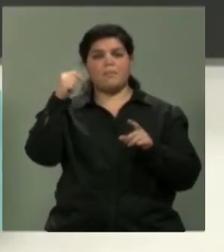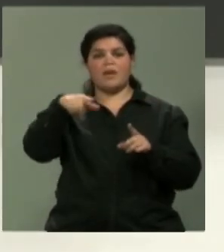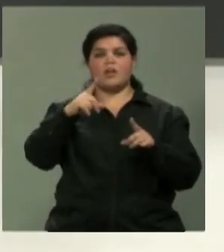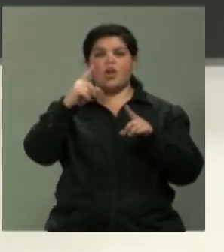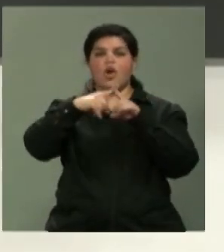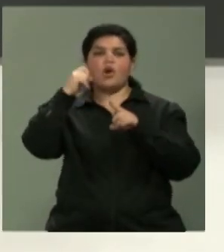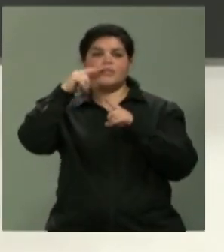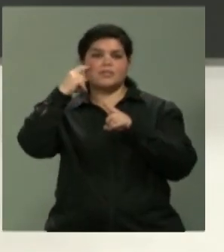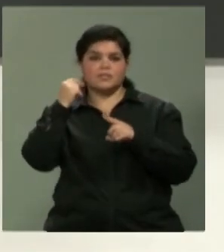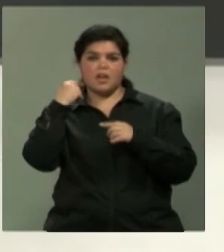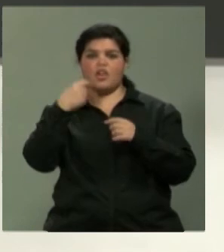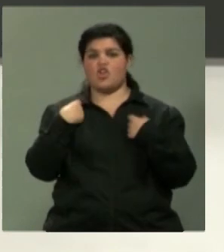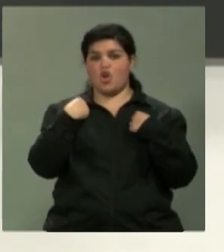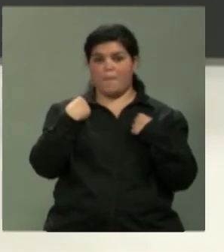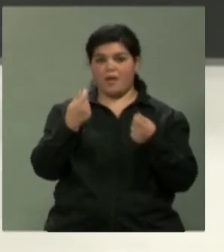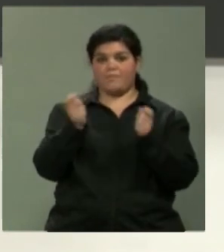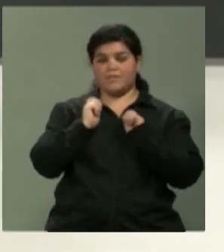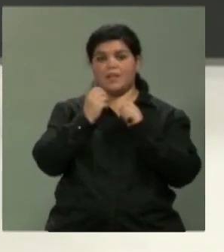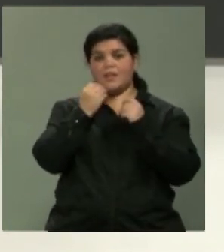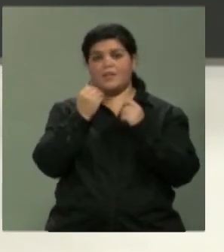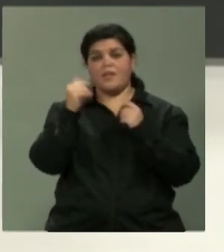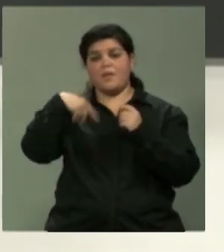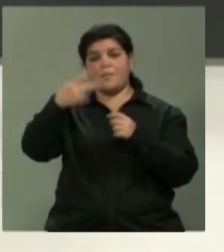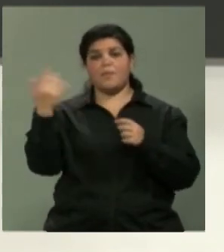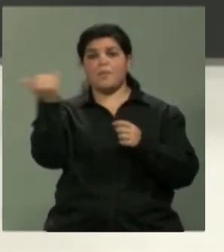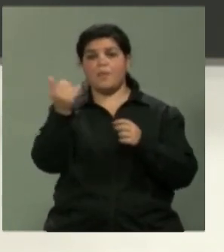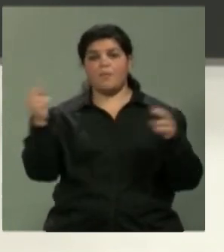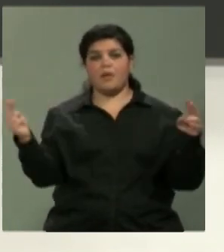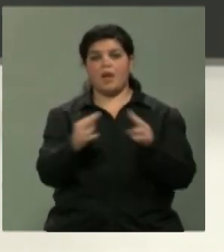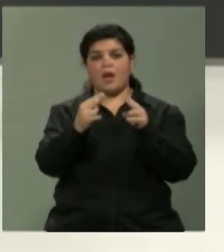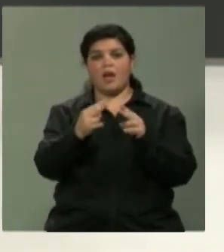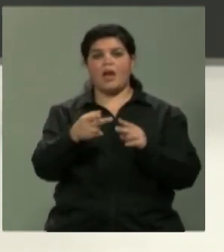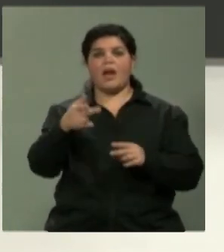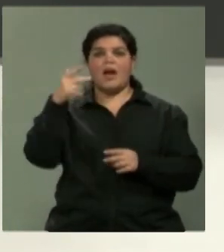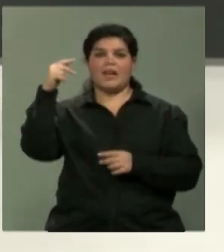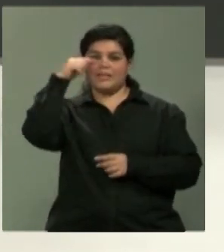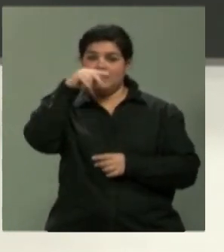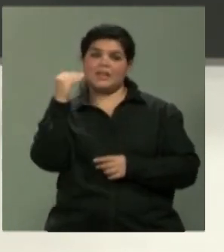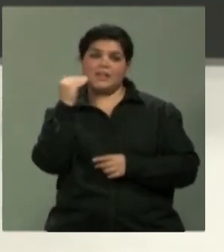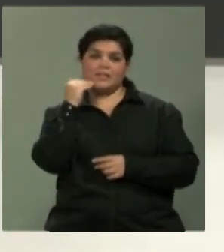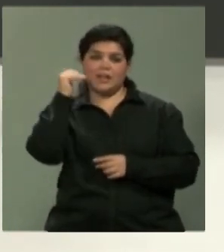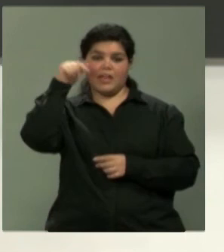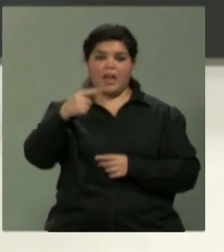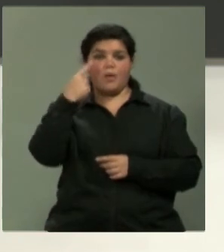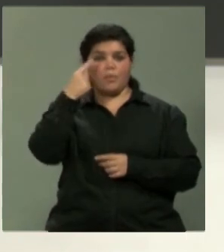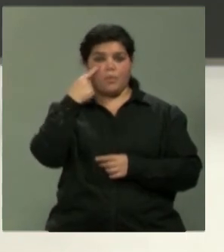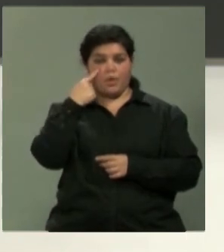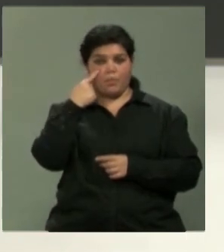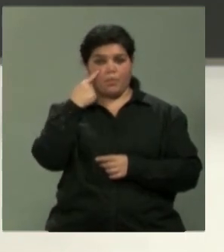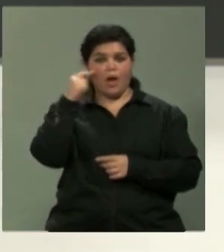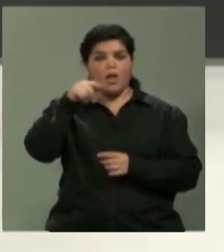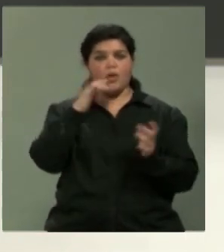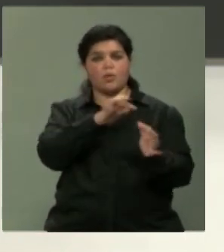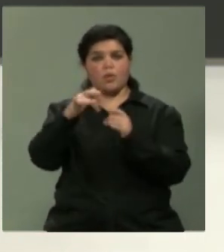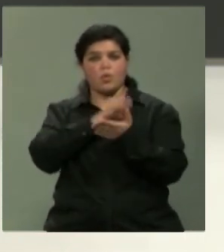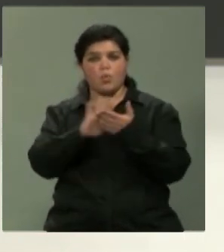la ropa y bueno, nos tendremos que reencontrar otra vez el jueves que viene a las 19 horas en un nuevo Distintos Parecidos en vivo con una nueva discusión